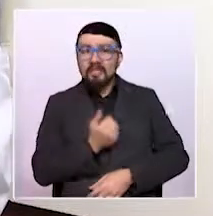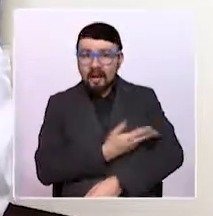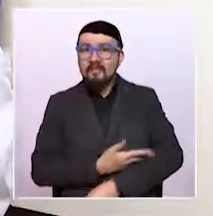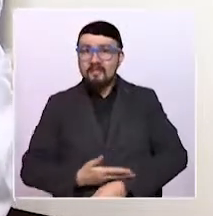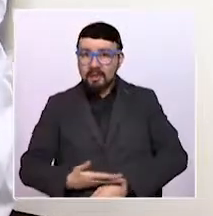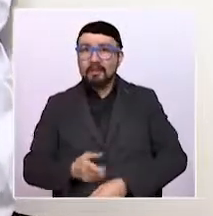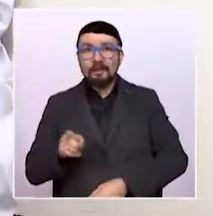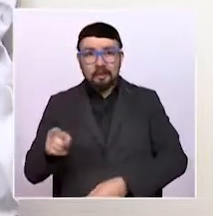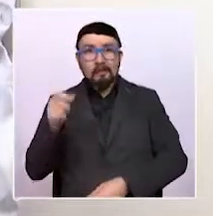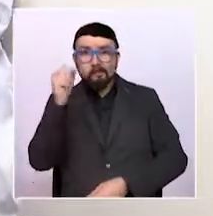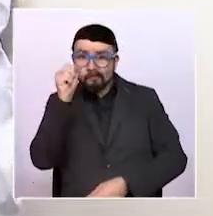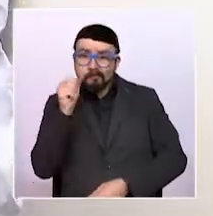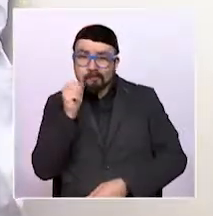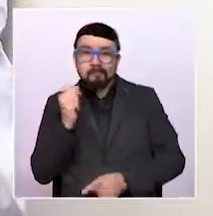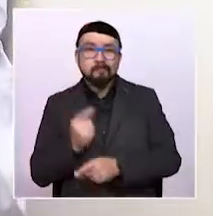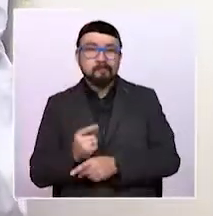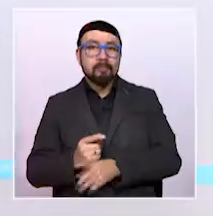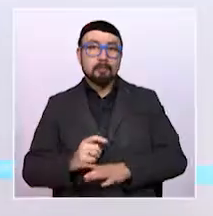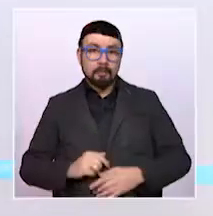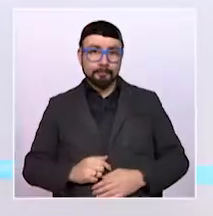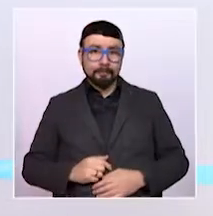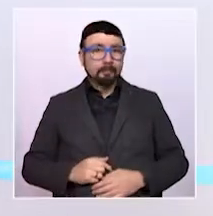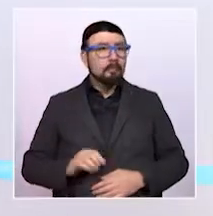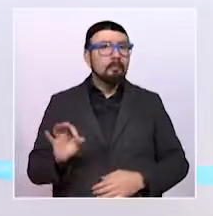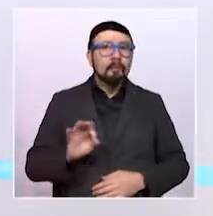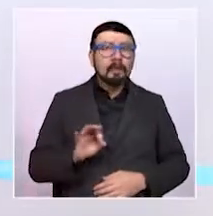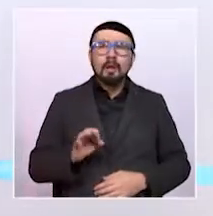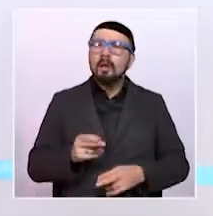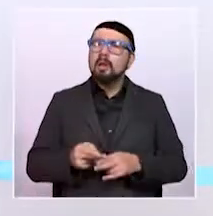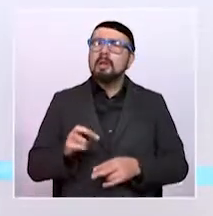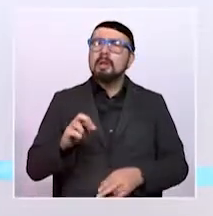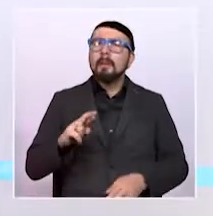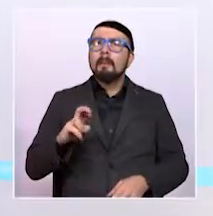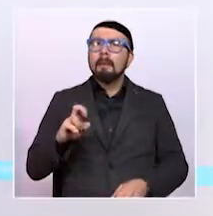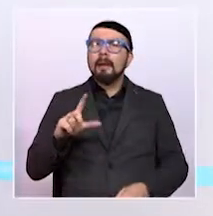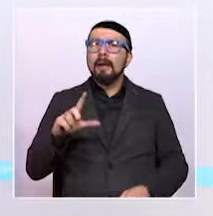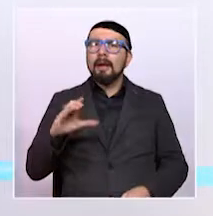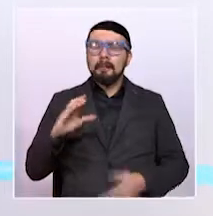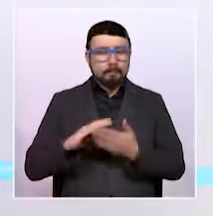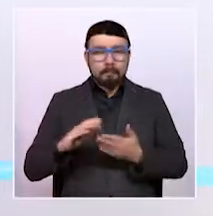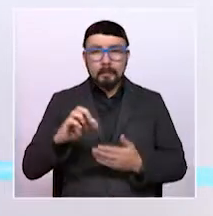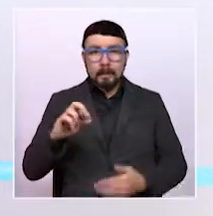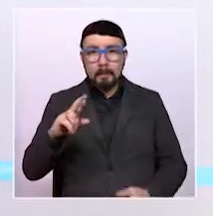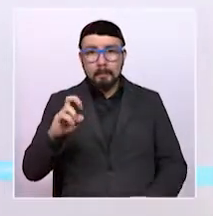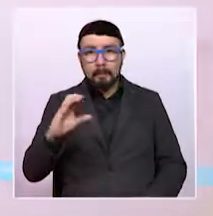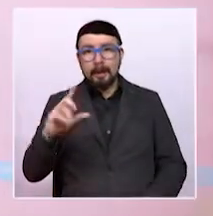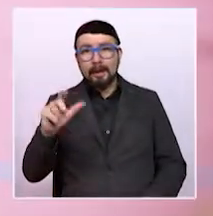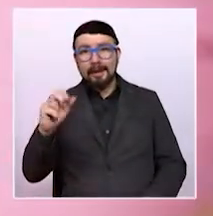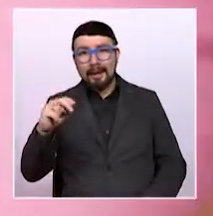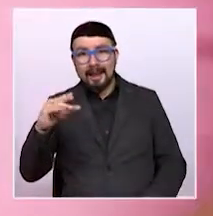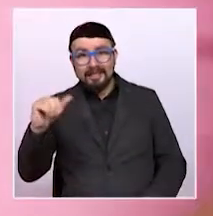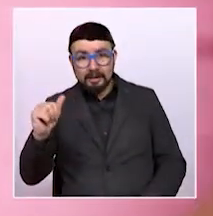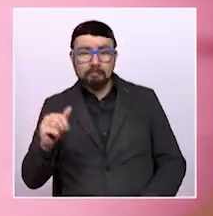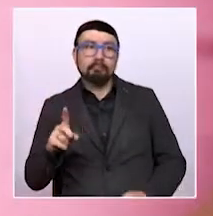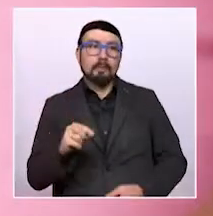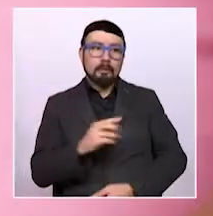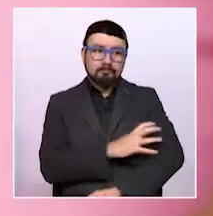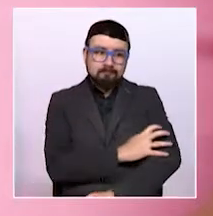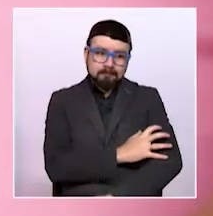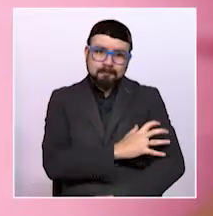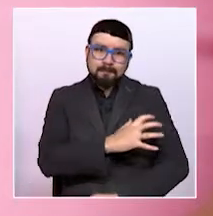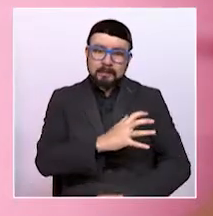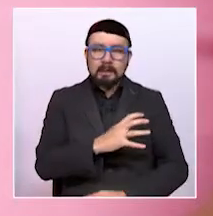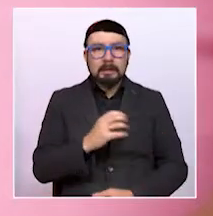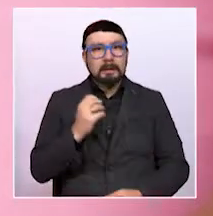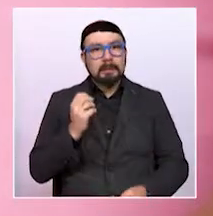diabetes gestacional o la preeclampsia que es lo que hay nosotros tanto tanto miedo le tenemos porque es una enfermedad que es catastrófica